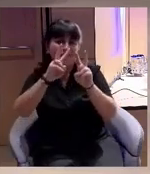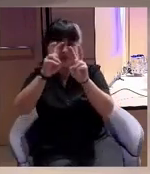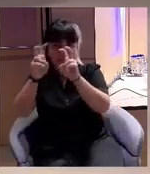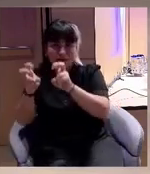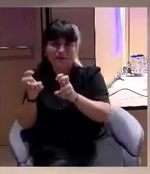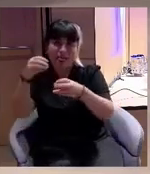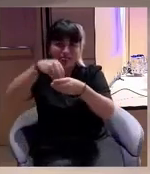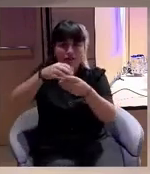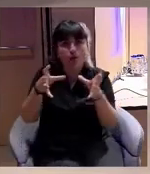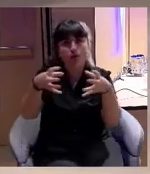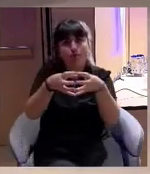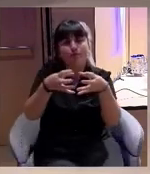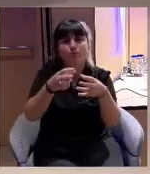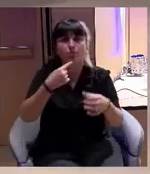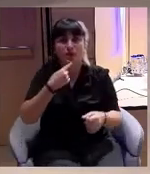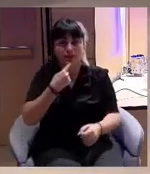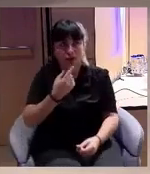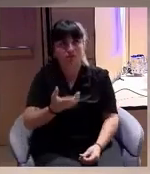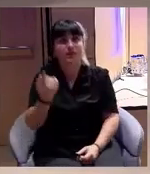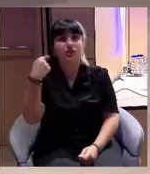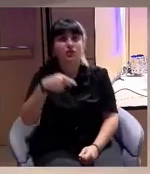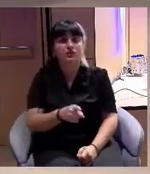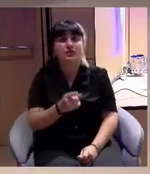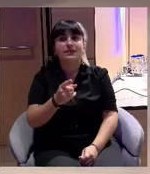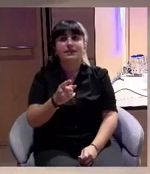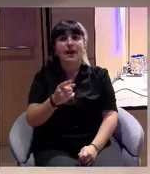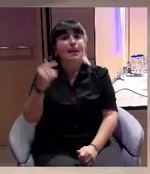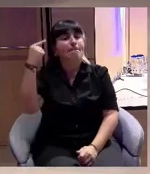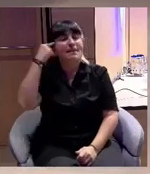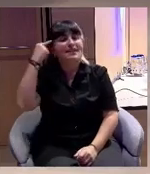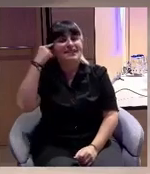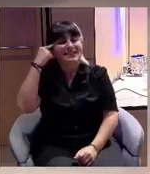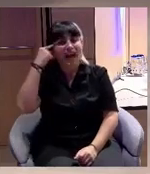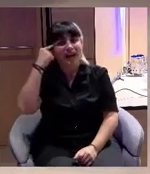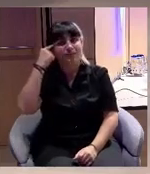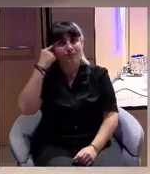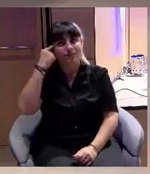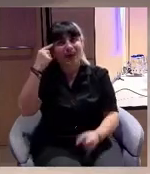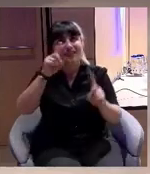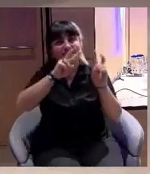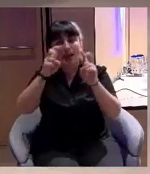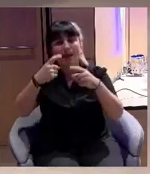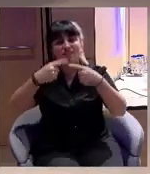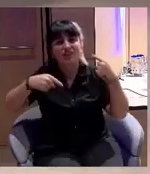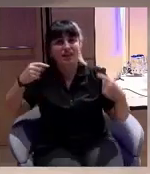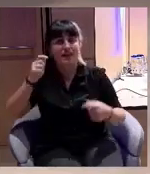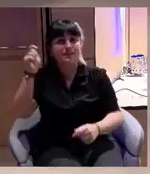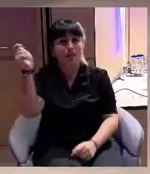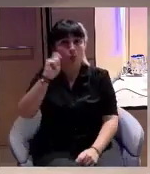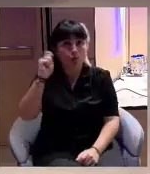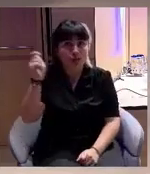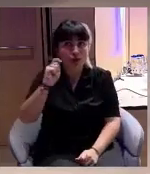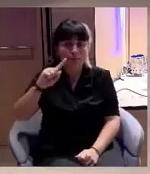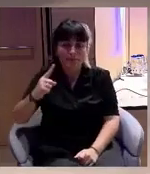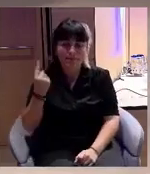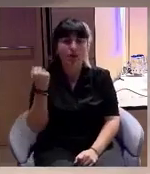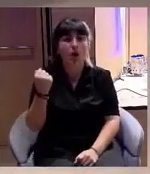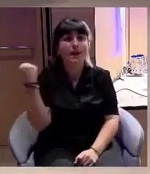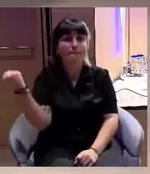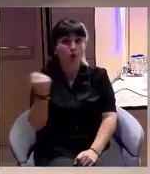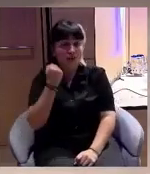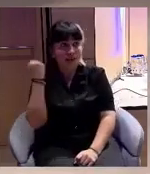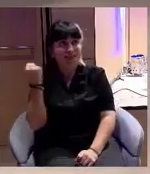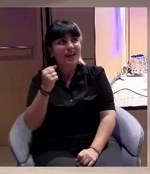mí es importante que es considerar la información como un bien público depende entonces para que esa información sea